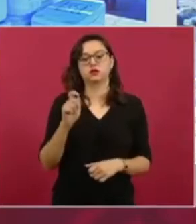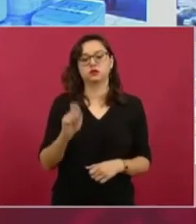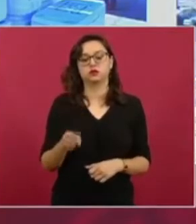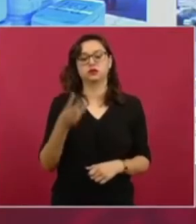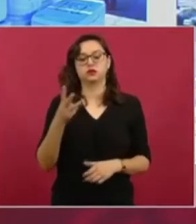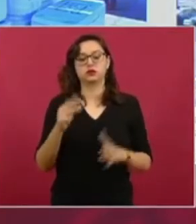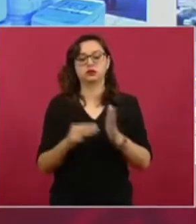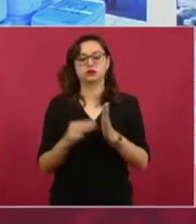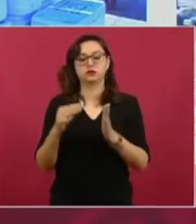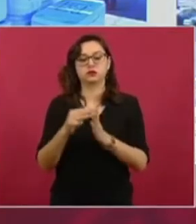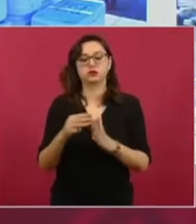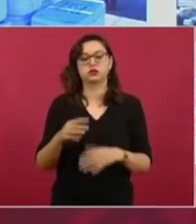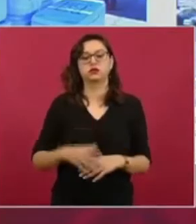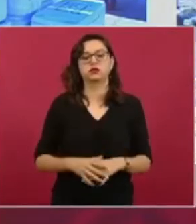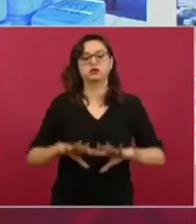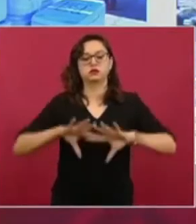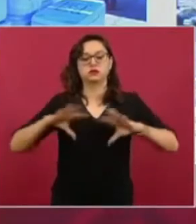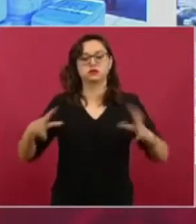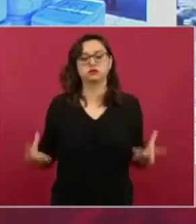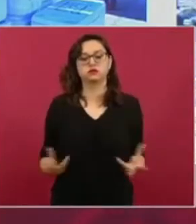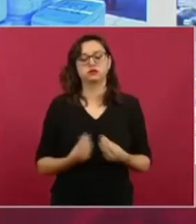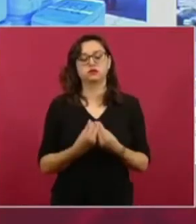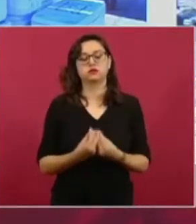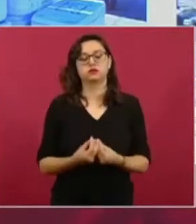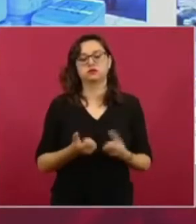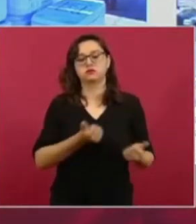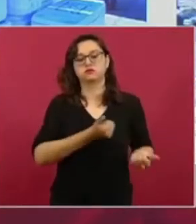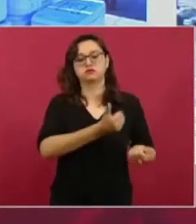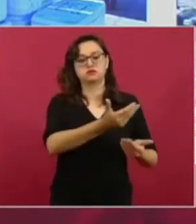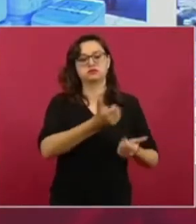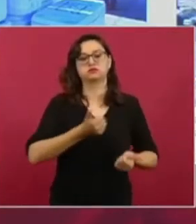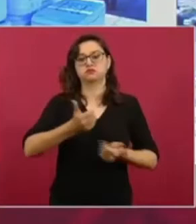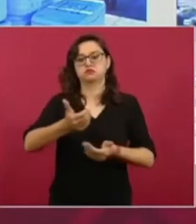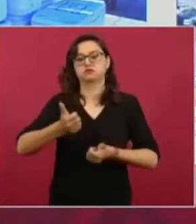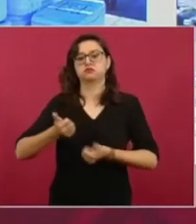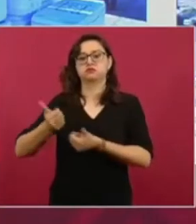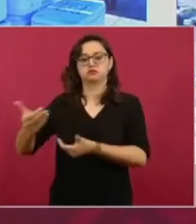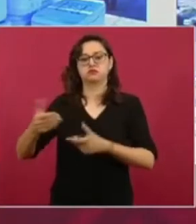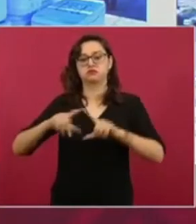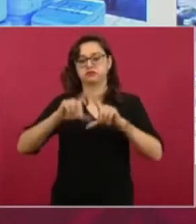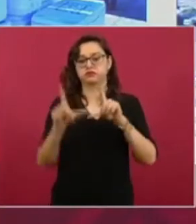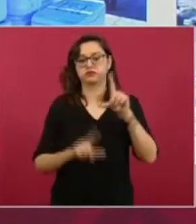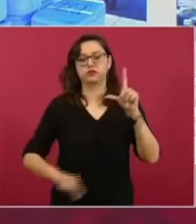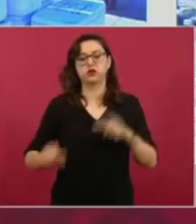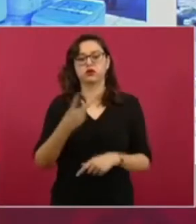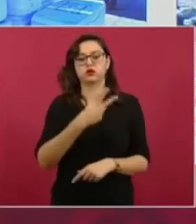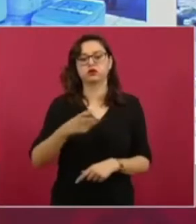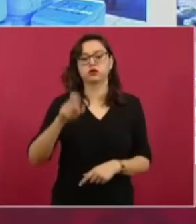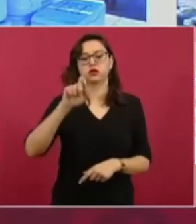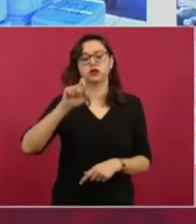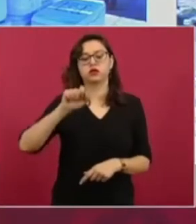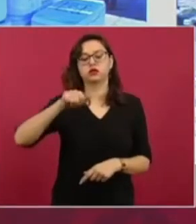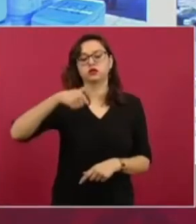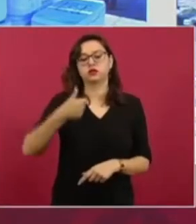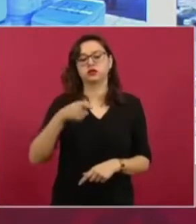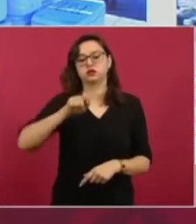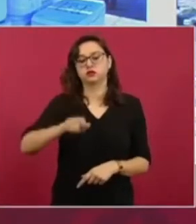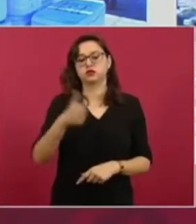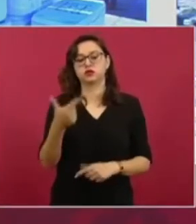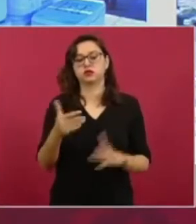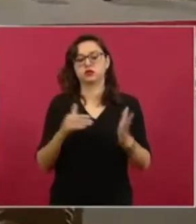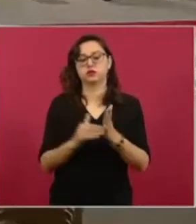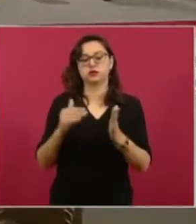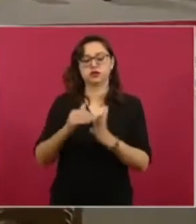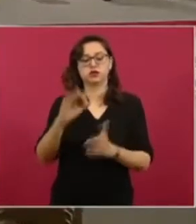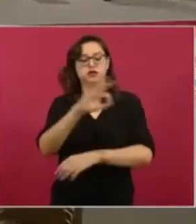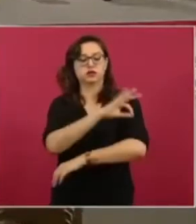154.3 millones, haciendo un total transportado por ambas vías 206.7 millones